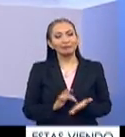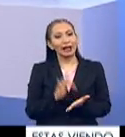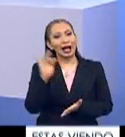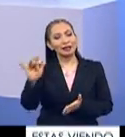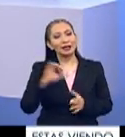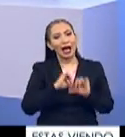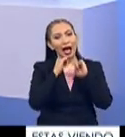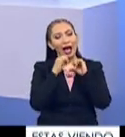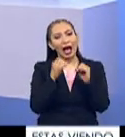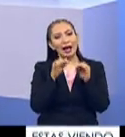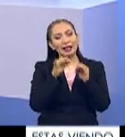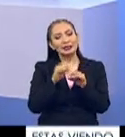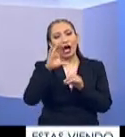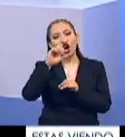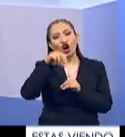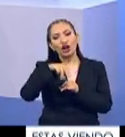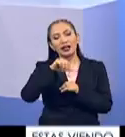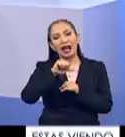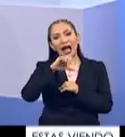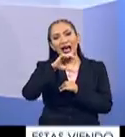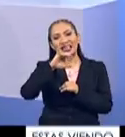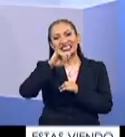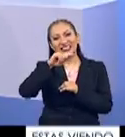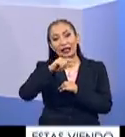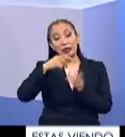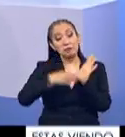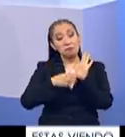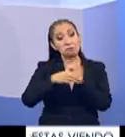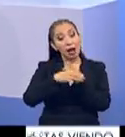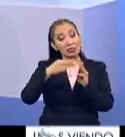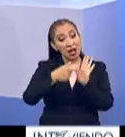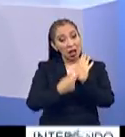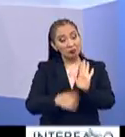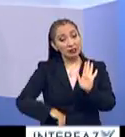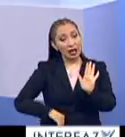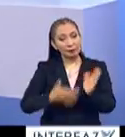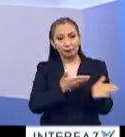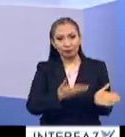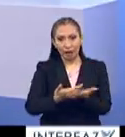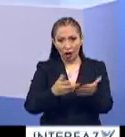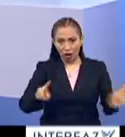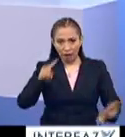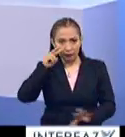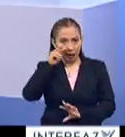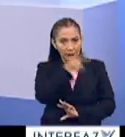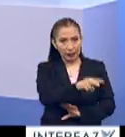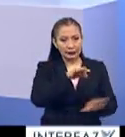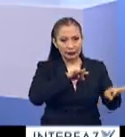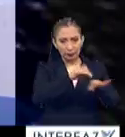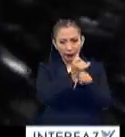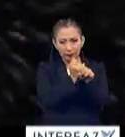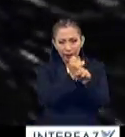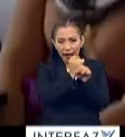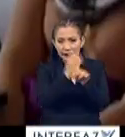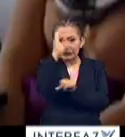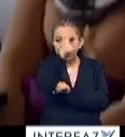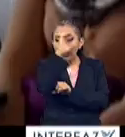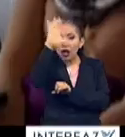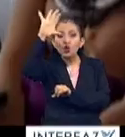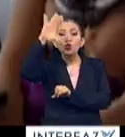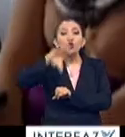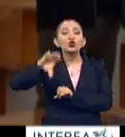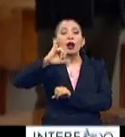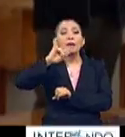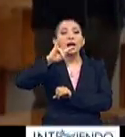Gracias a la agencia del Conacyt por presentarnos este material de mucho interés. Ahora vamos a ver precisamente este trabajo del Noticiero Científico y